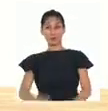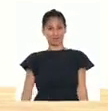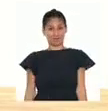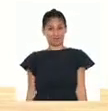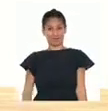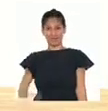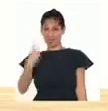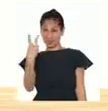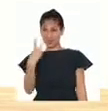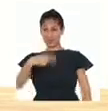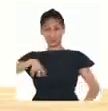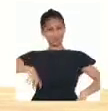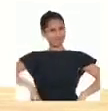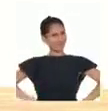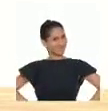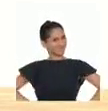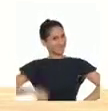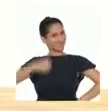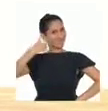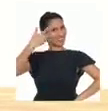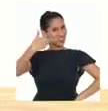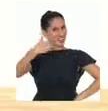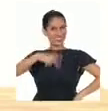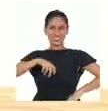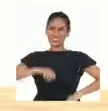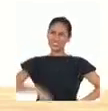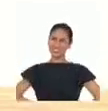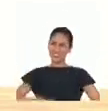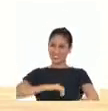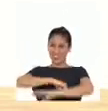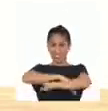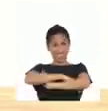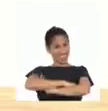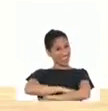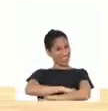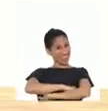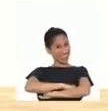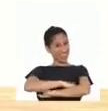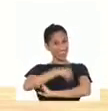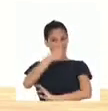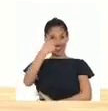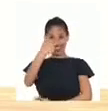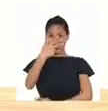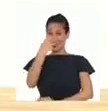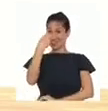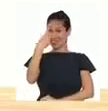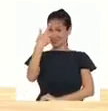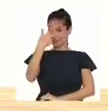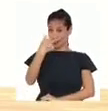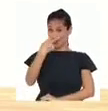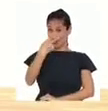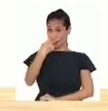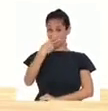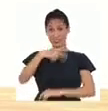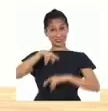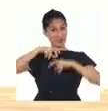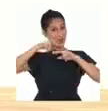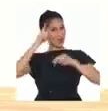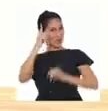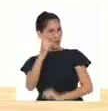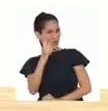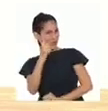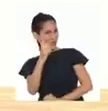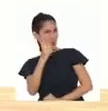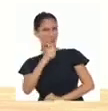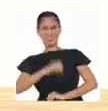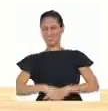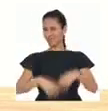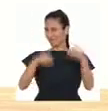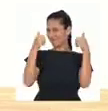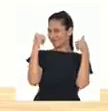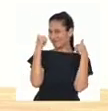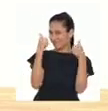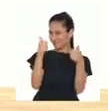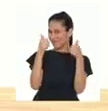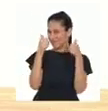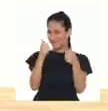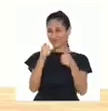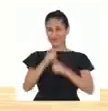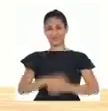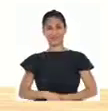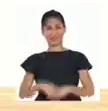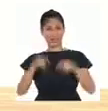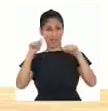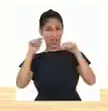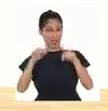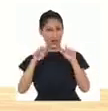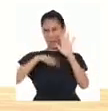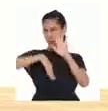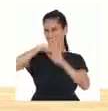2, 3. 3, 2, 1. Excelente. Ahora lo vamos a